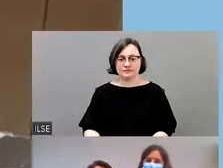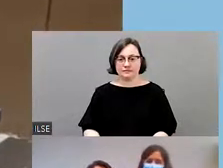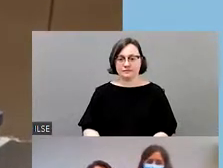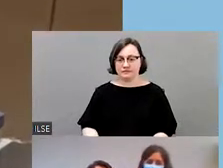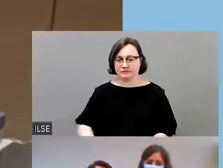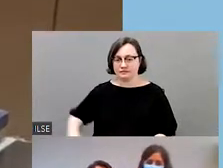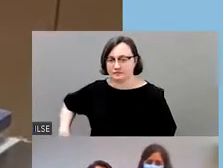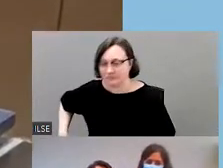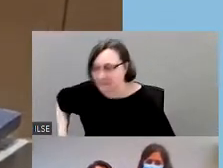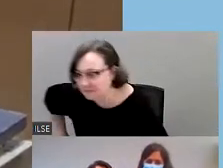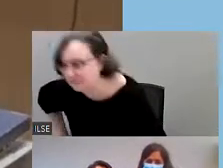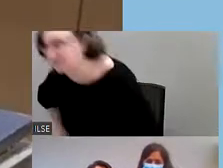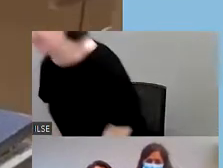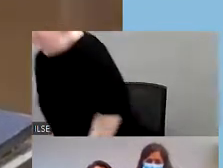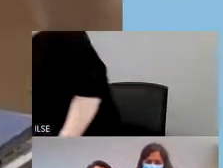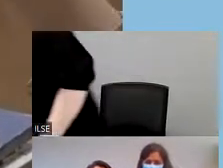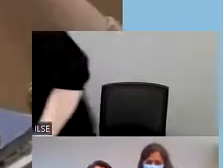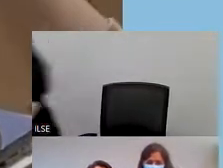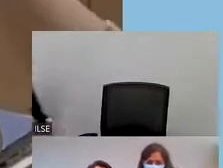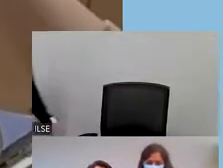Me comunico de tres formas.